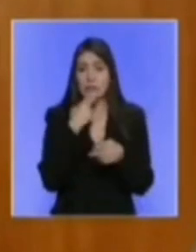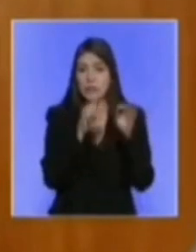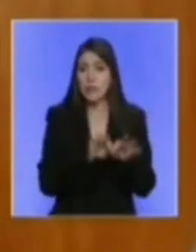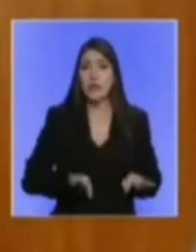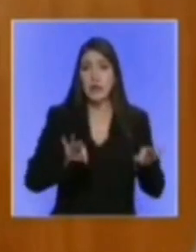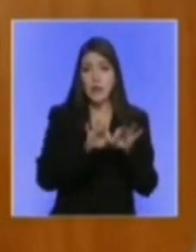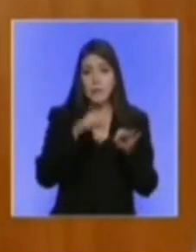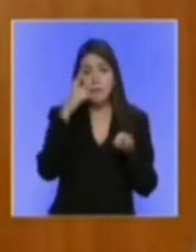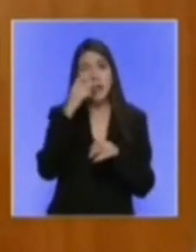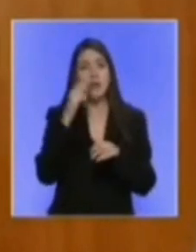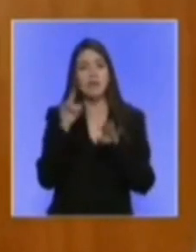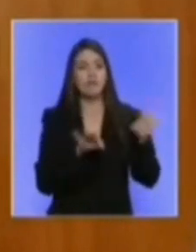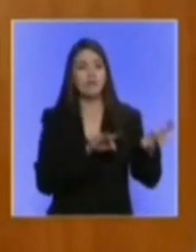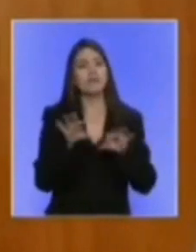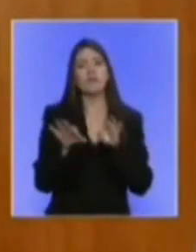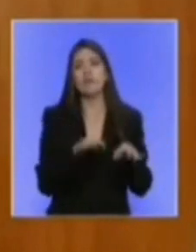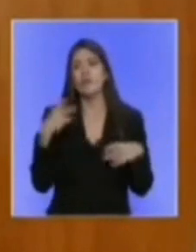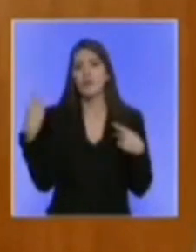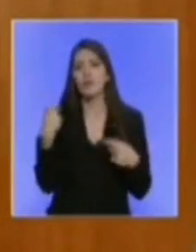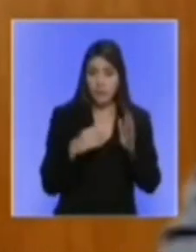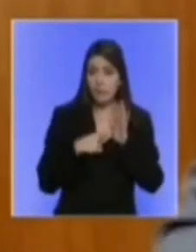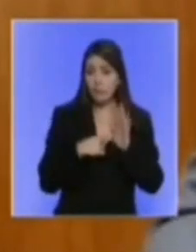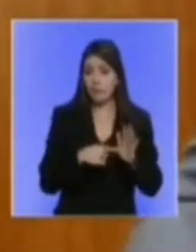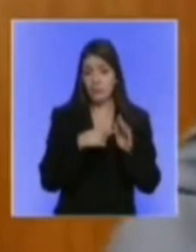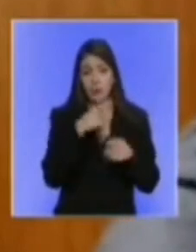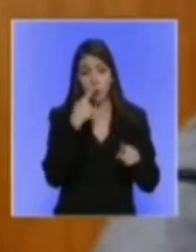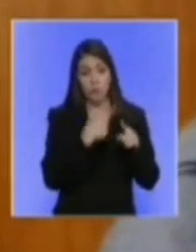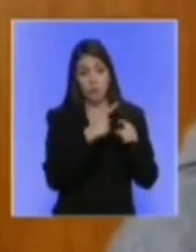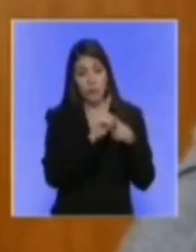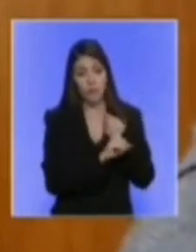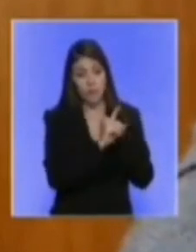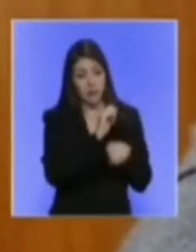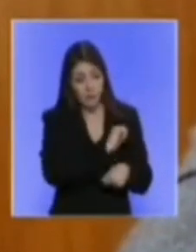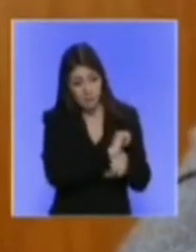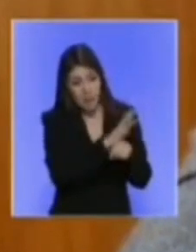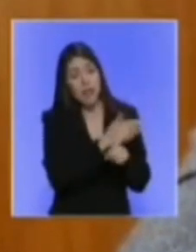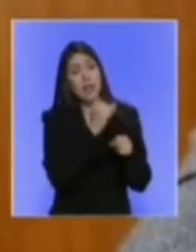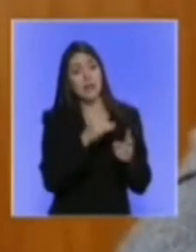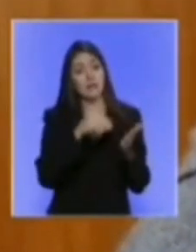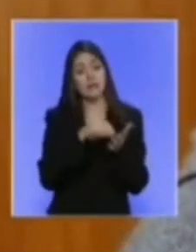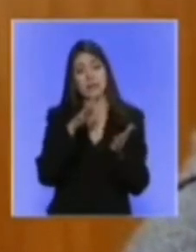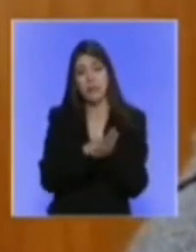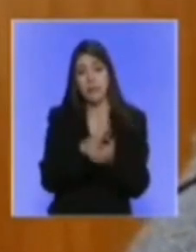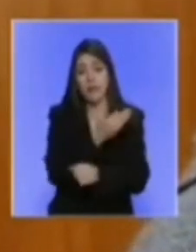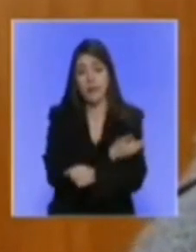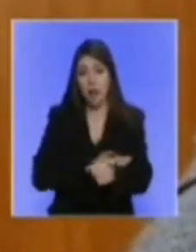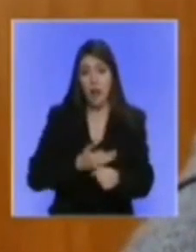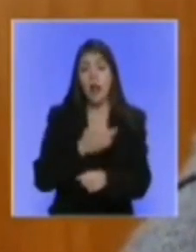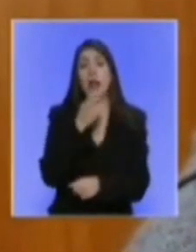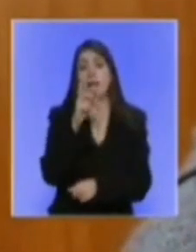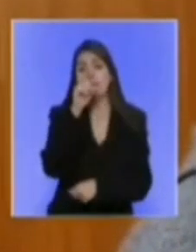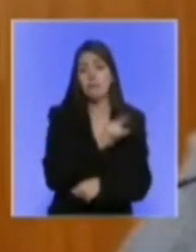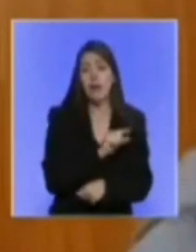y el fortalecimiento del sistema de cuantías así los amigos y amigas como ustedes ya escucharon al magistrado los partidos